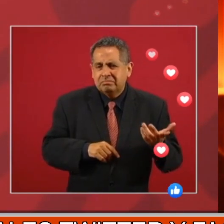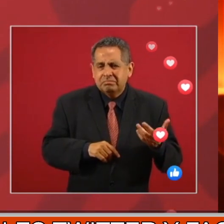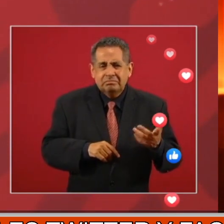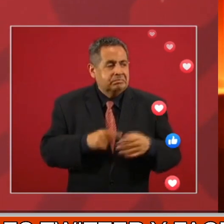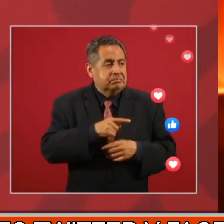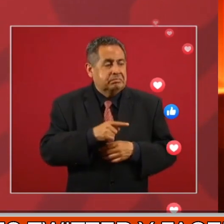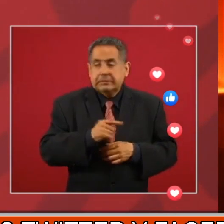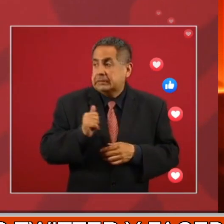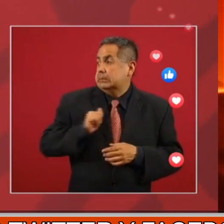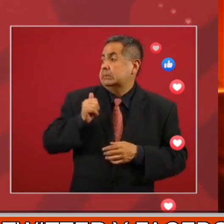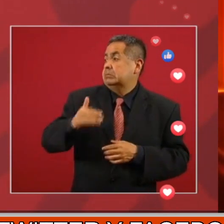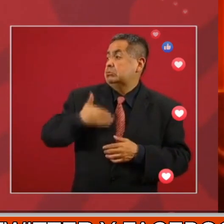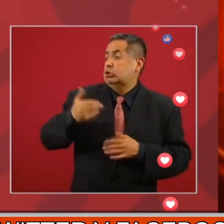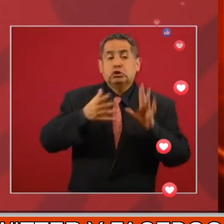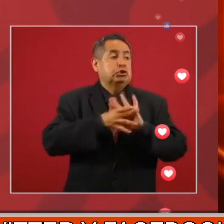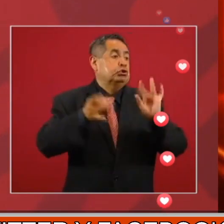oportunistas,